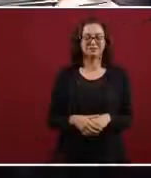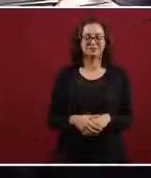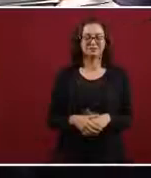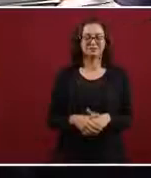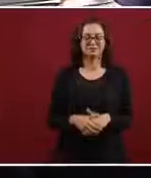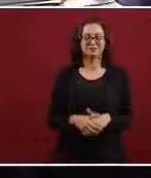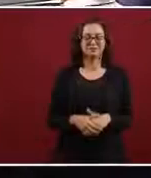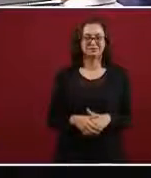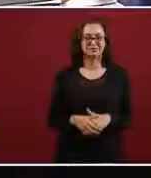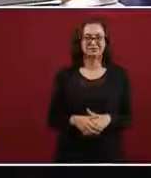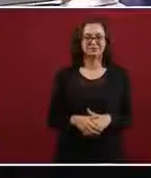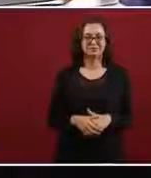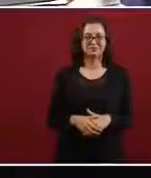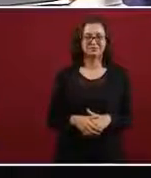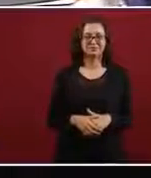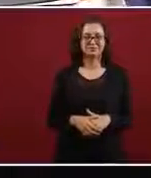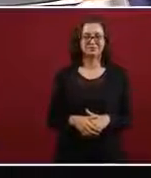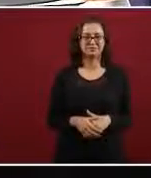se